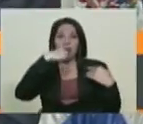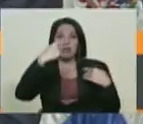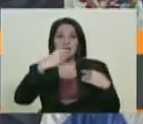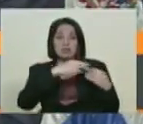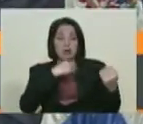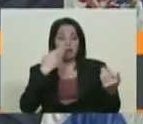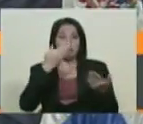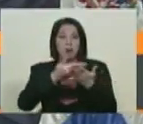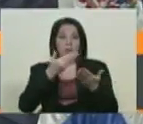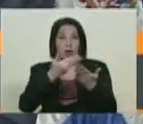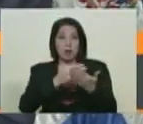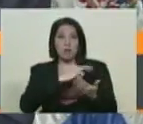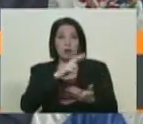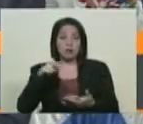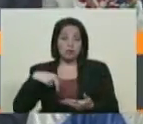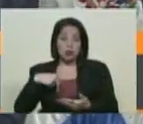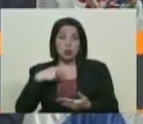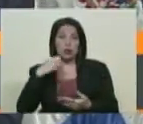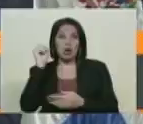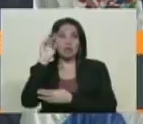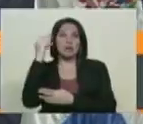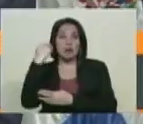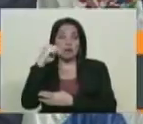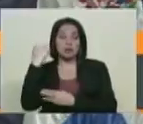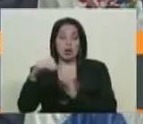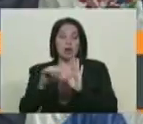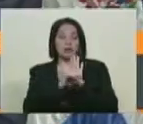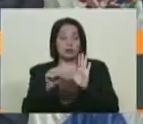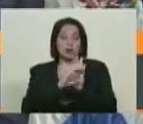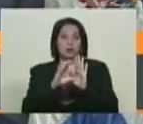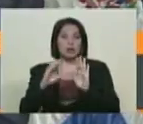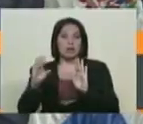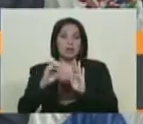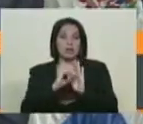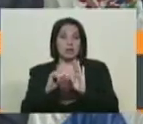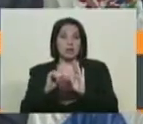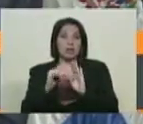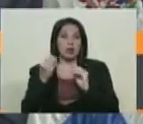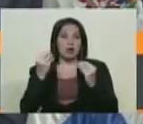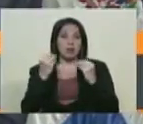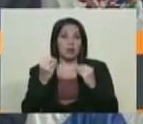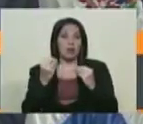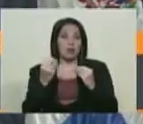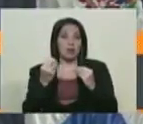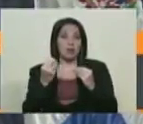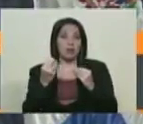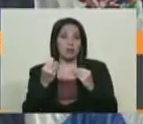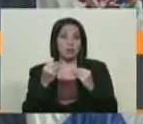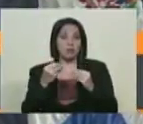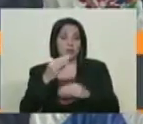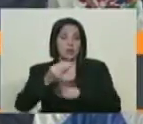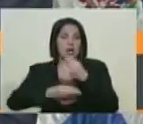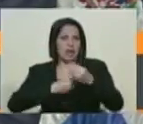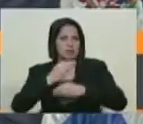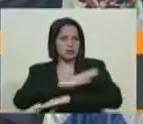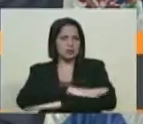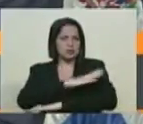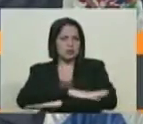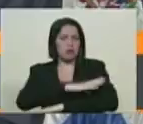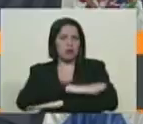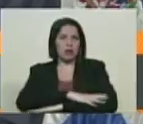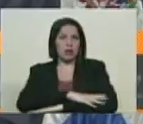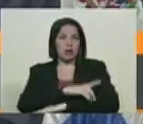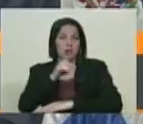Asamblea Nacional Constituyente. Ese tipo de acciones, además, típicamente, revisen ustedes que son